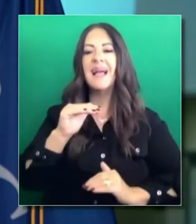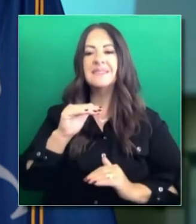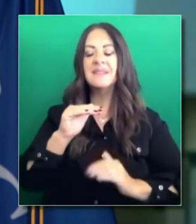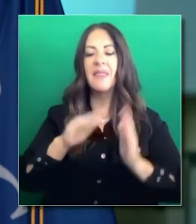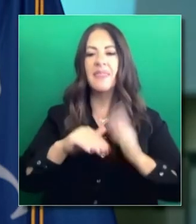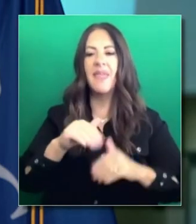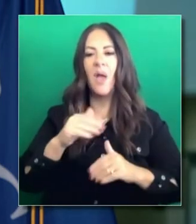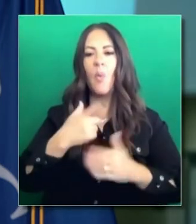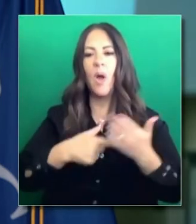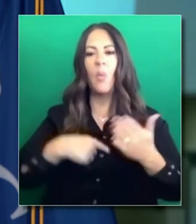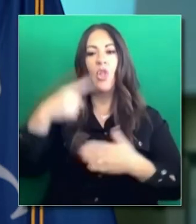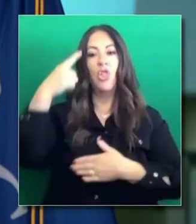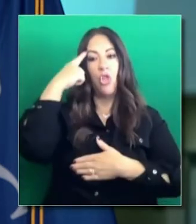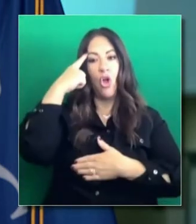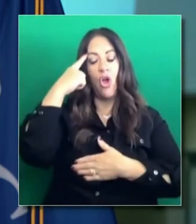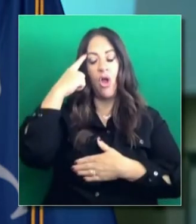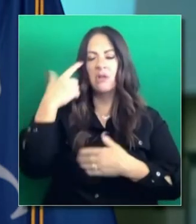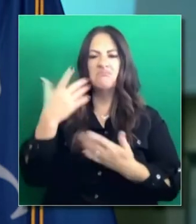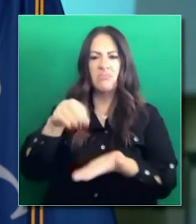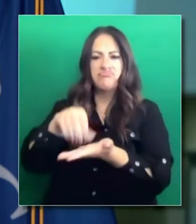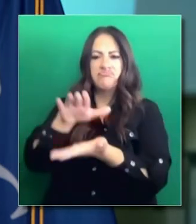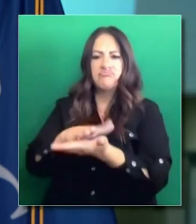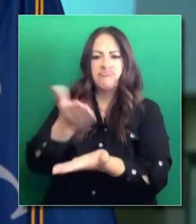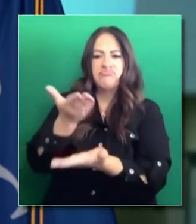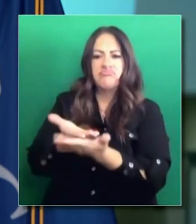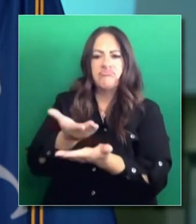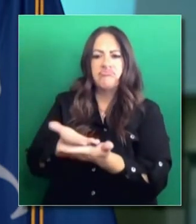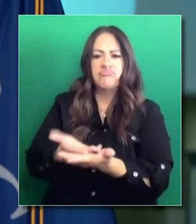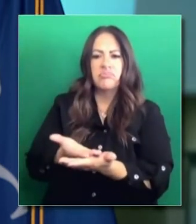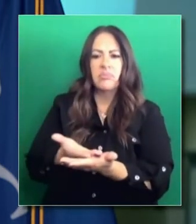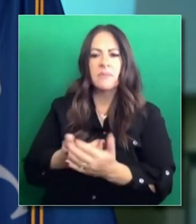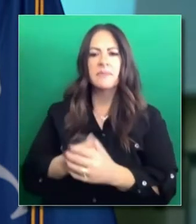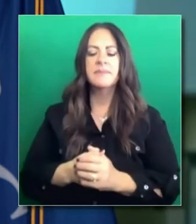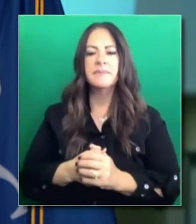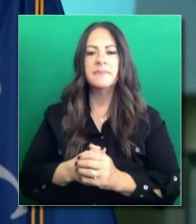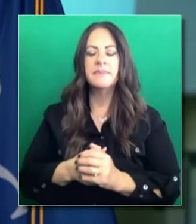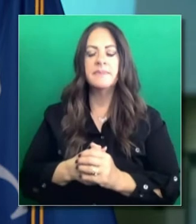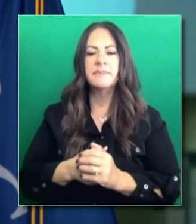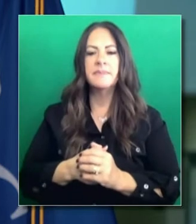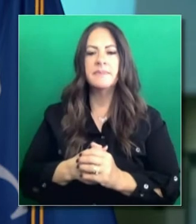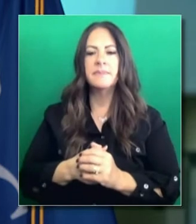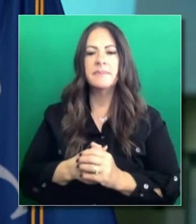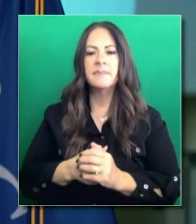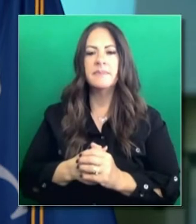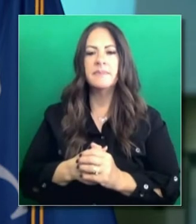de lo que se anticipaba, y esto ha sido bien documentado, bien debatido.